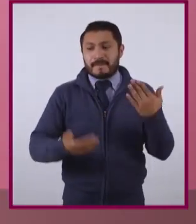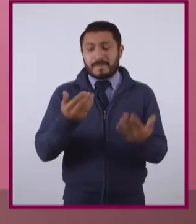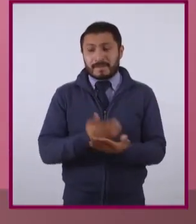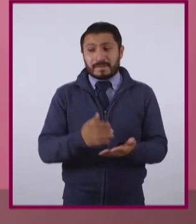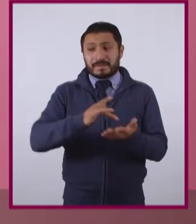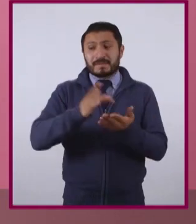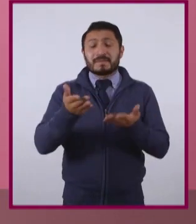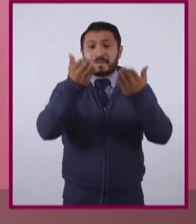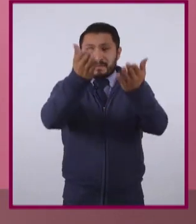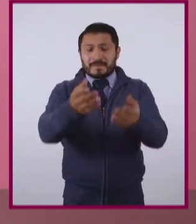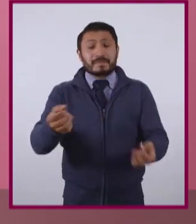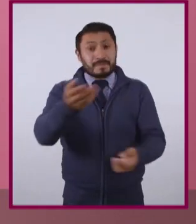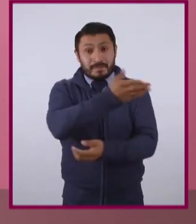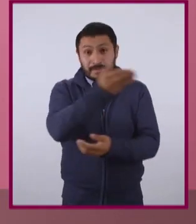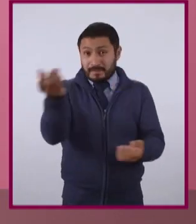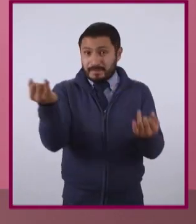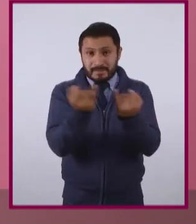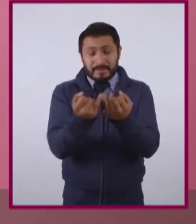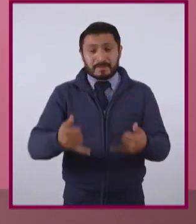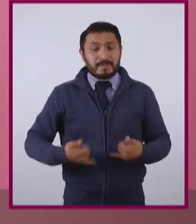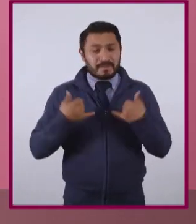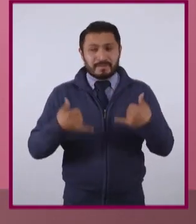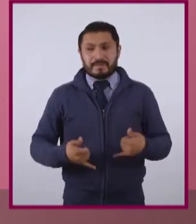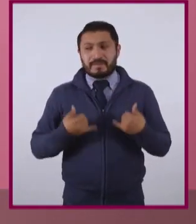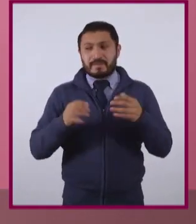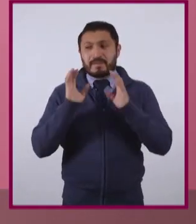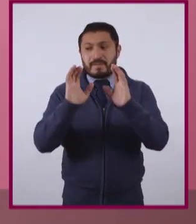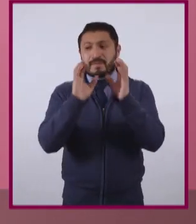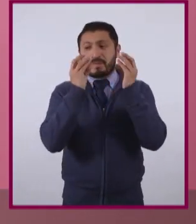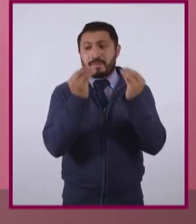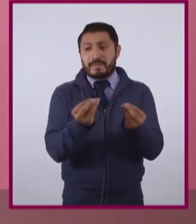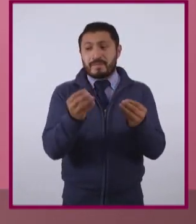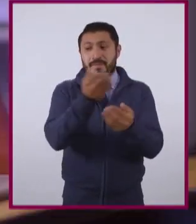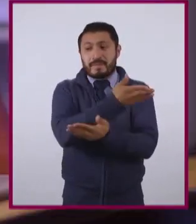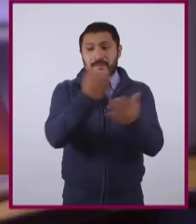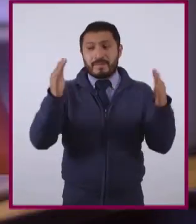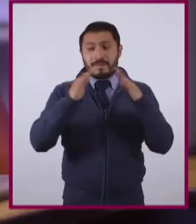a ti, Shadani, y a ustedes también, jóvenes. Cuídense mucho allá en